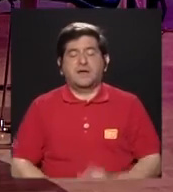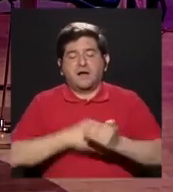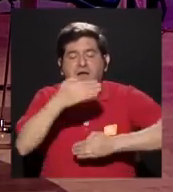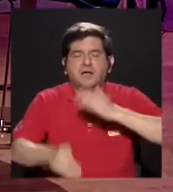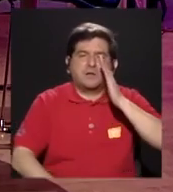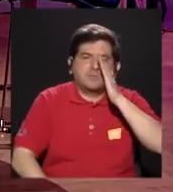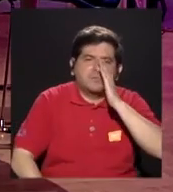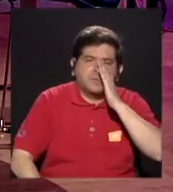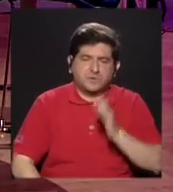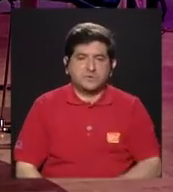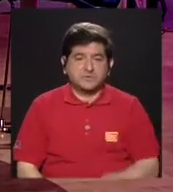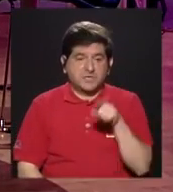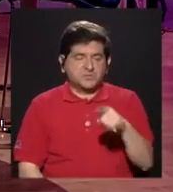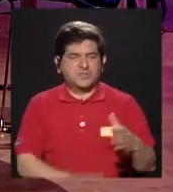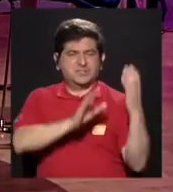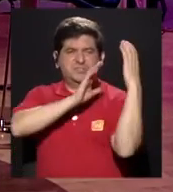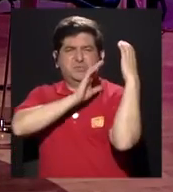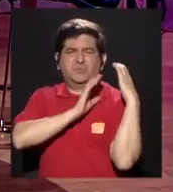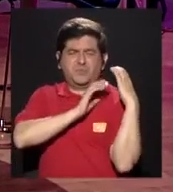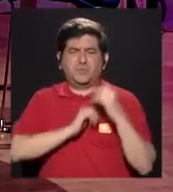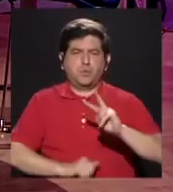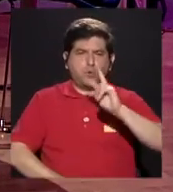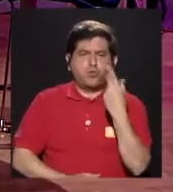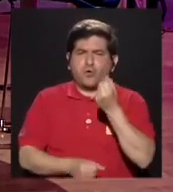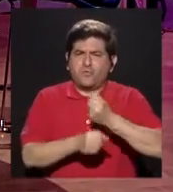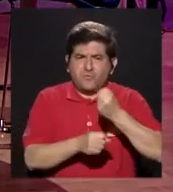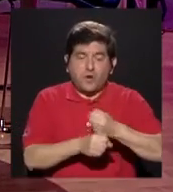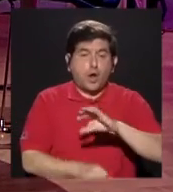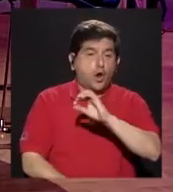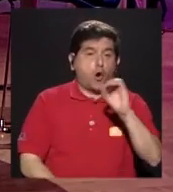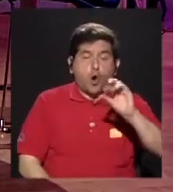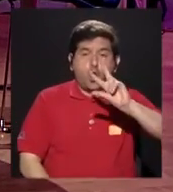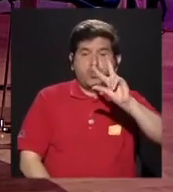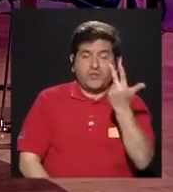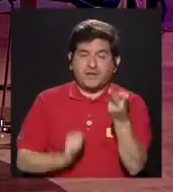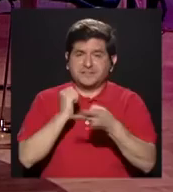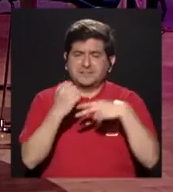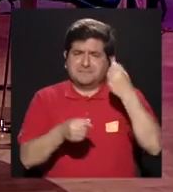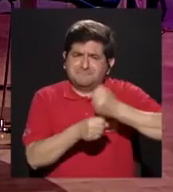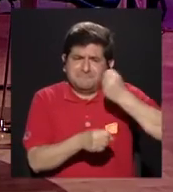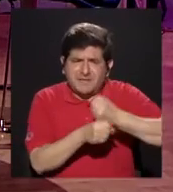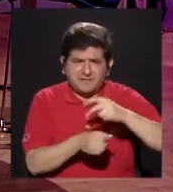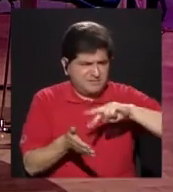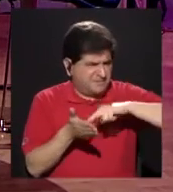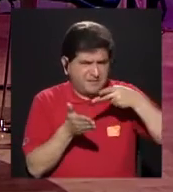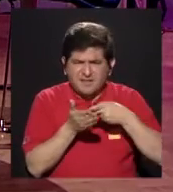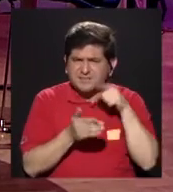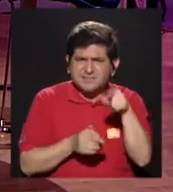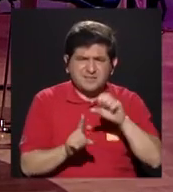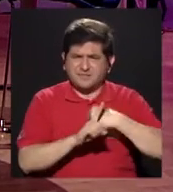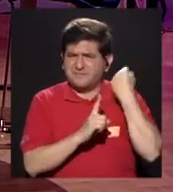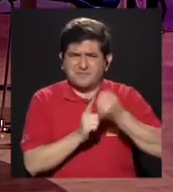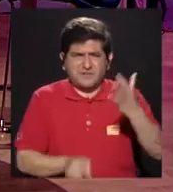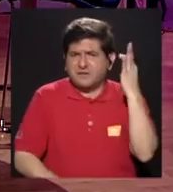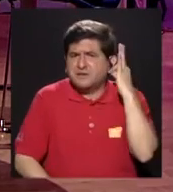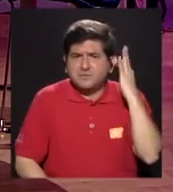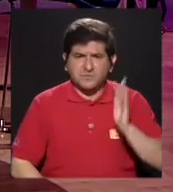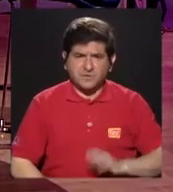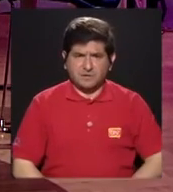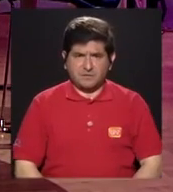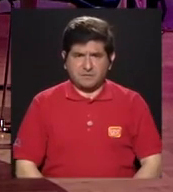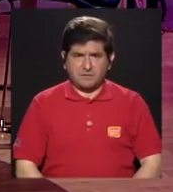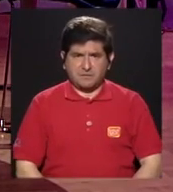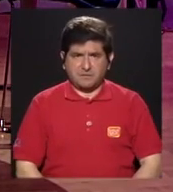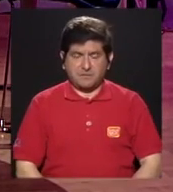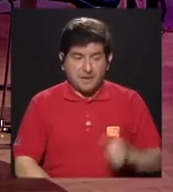y eso es un recargo la jornada dobles triples qué significa eso para las mujeres qué significa en